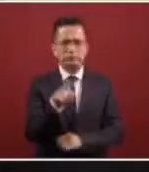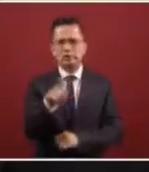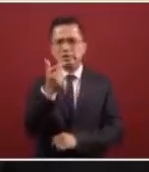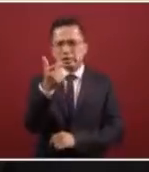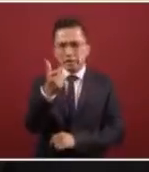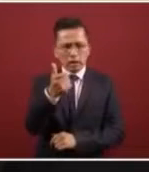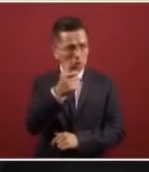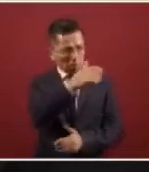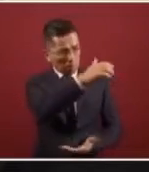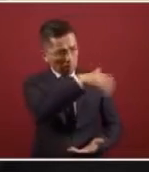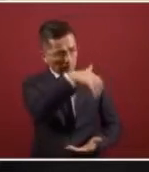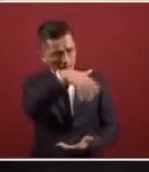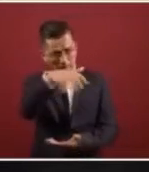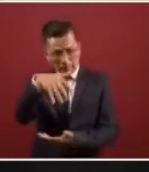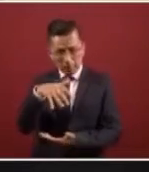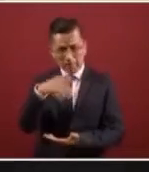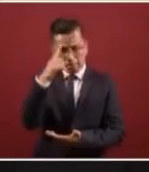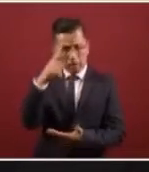se